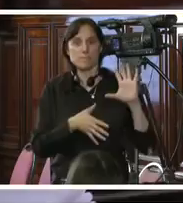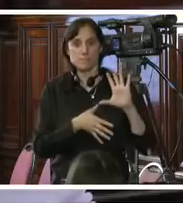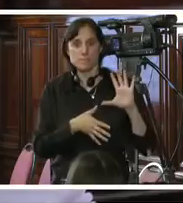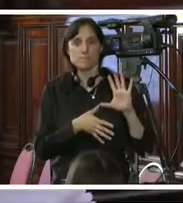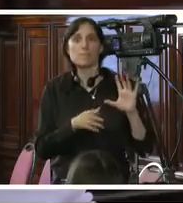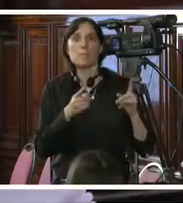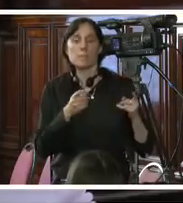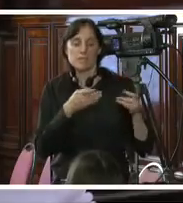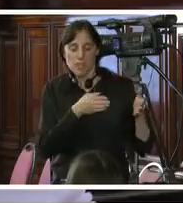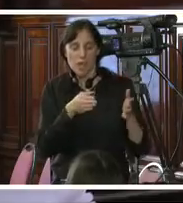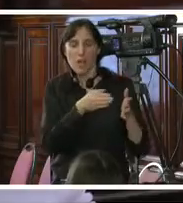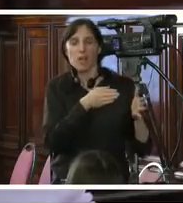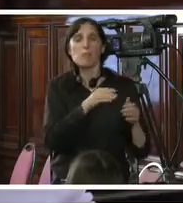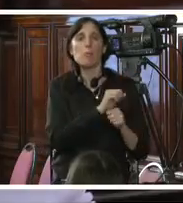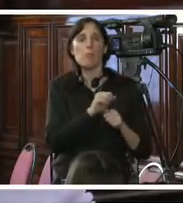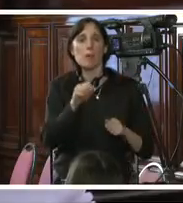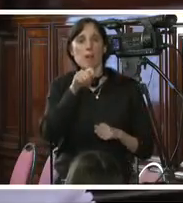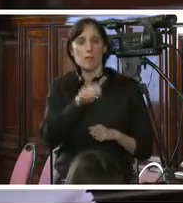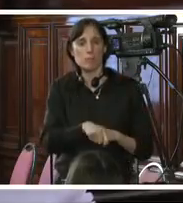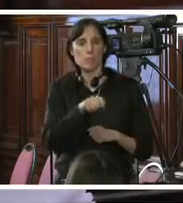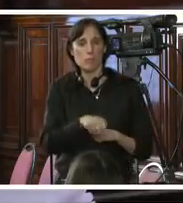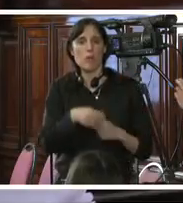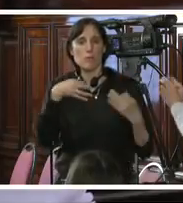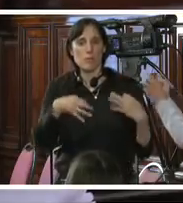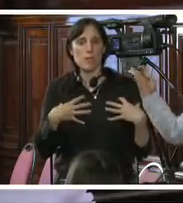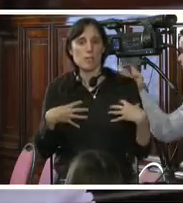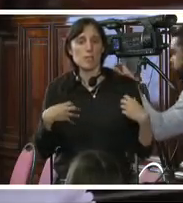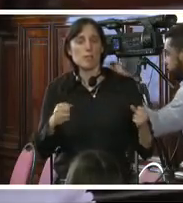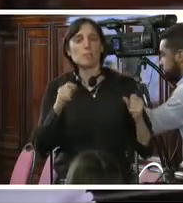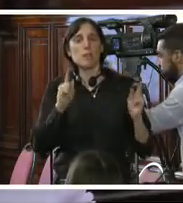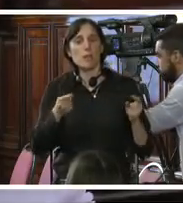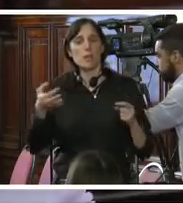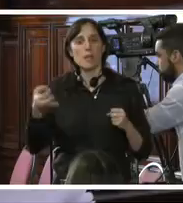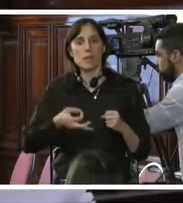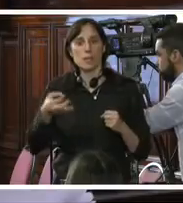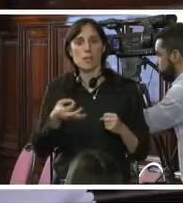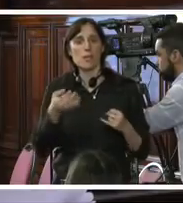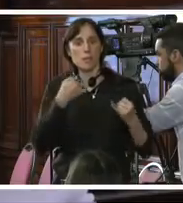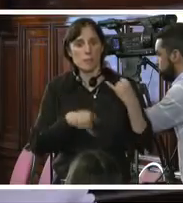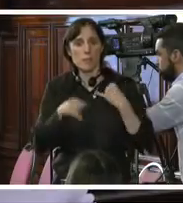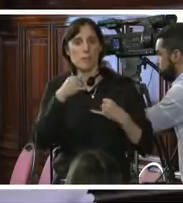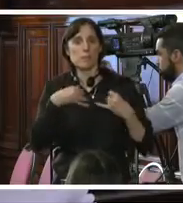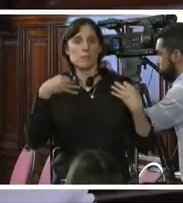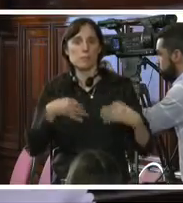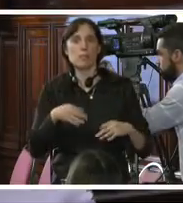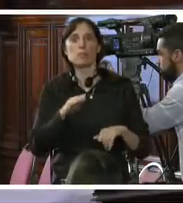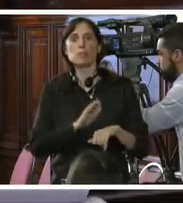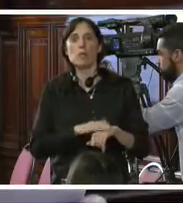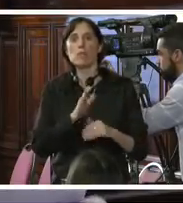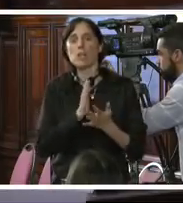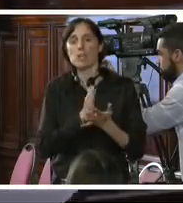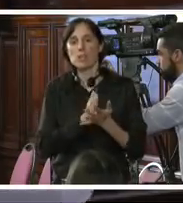necesitan rutas de acceso a justicia y derecho a salud, especialmente información de calidad y oportuna sobre sus derechos sexuales